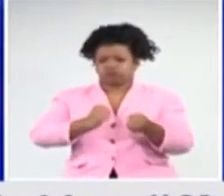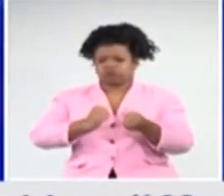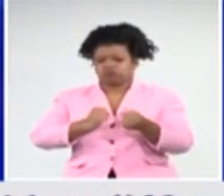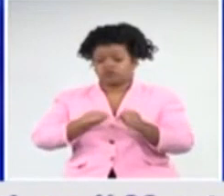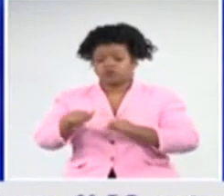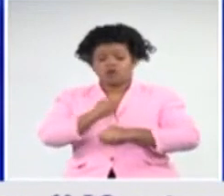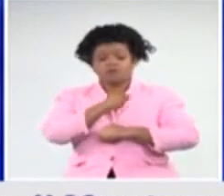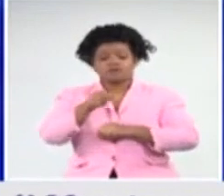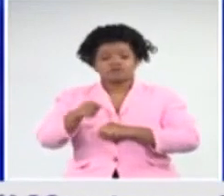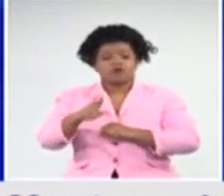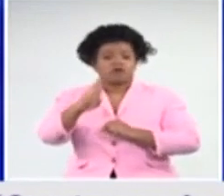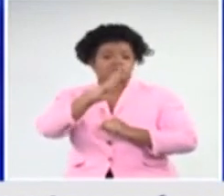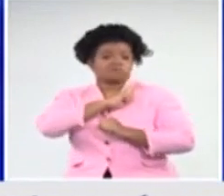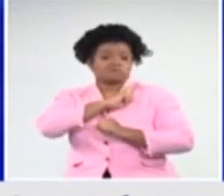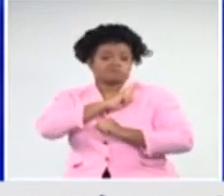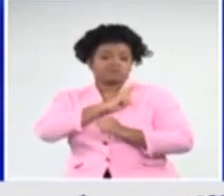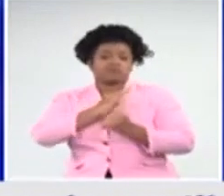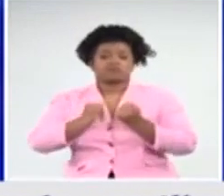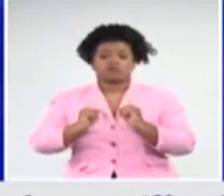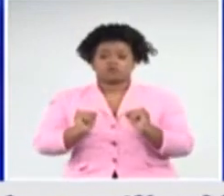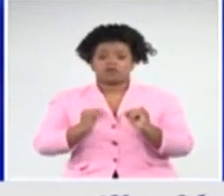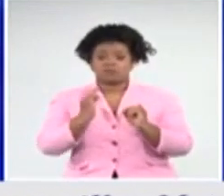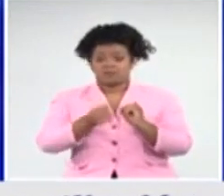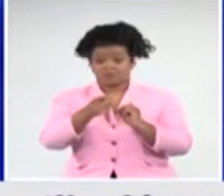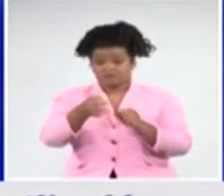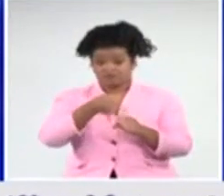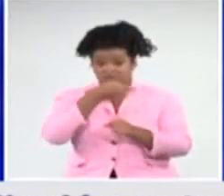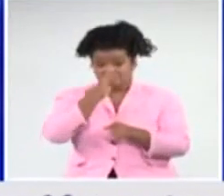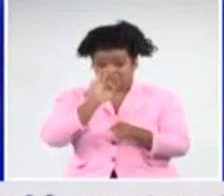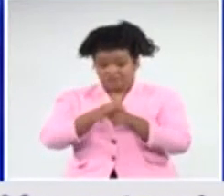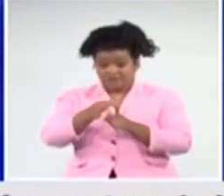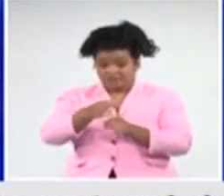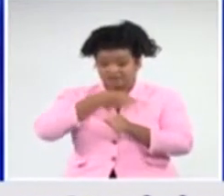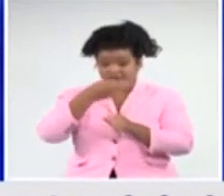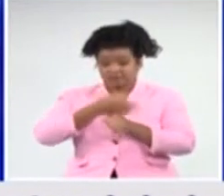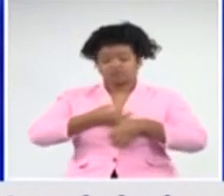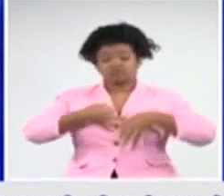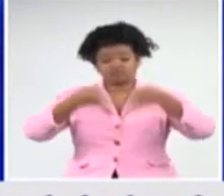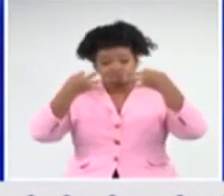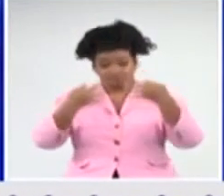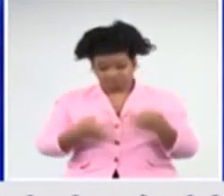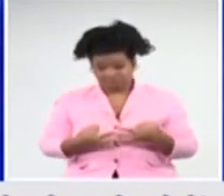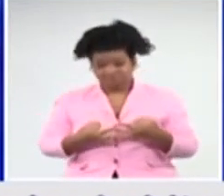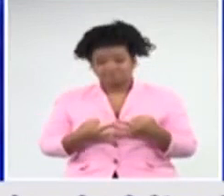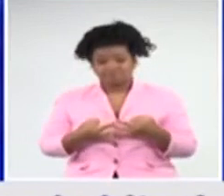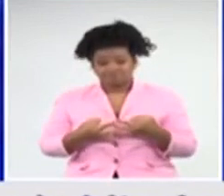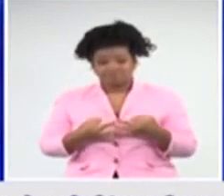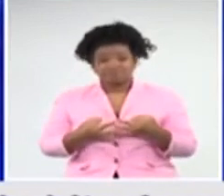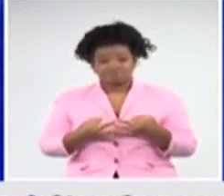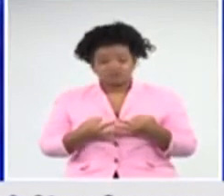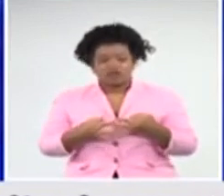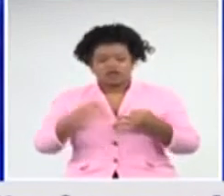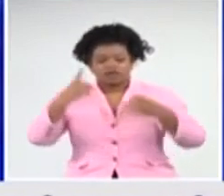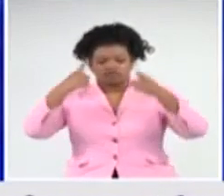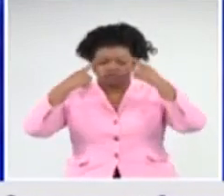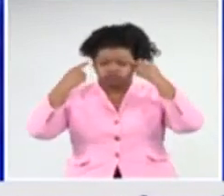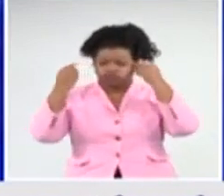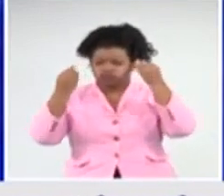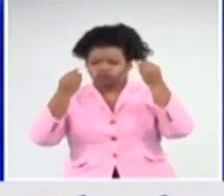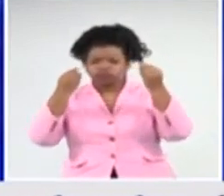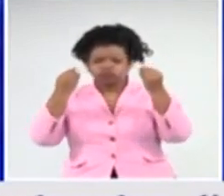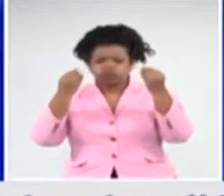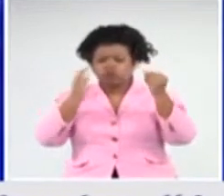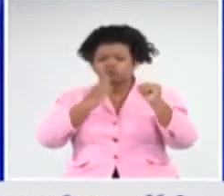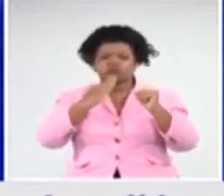autorresponsabilidad. Y que, como bien tú comentaste al inicio, pues realmente se analizó como